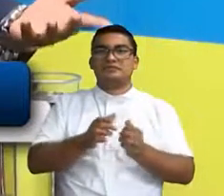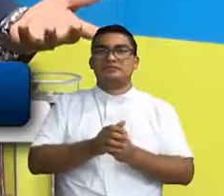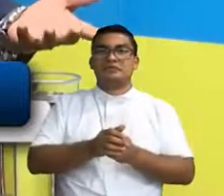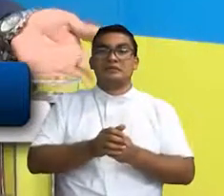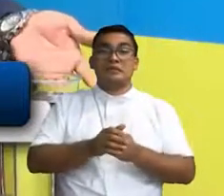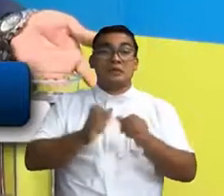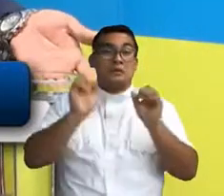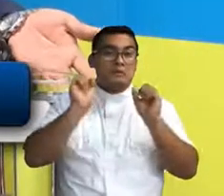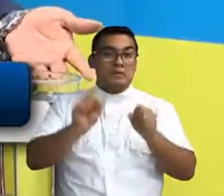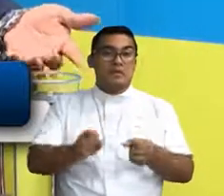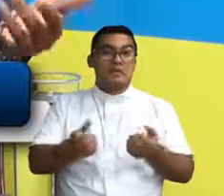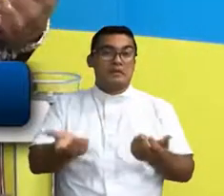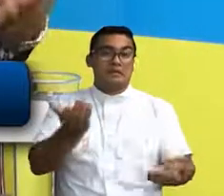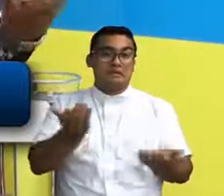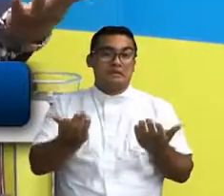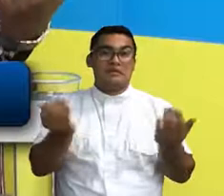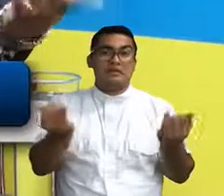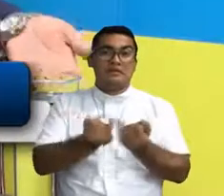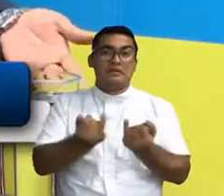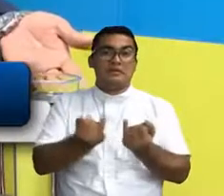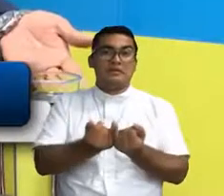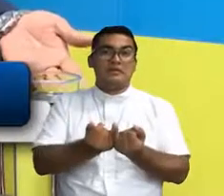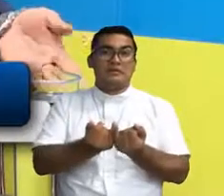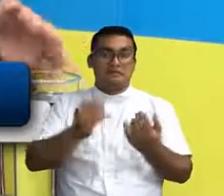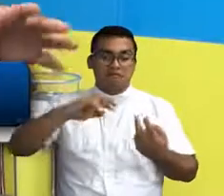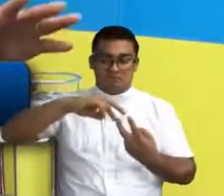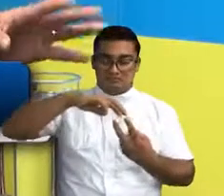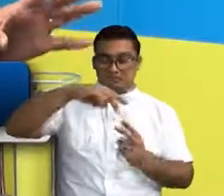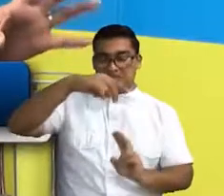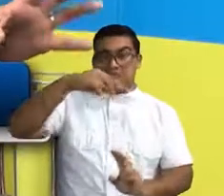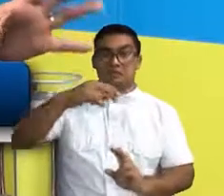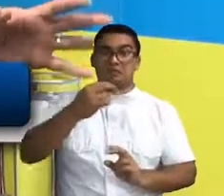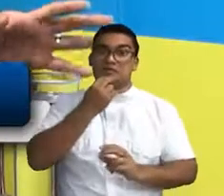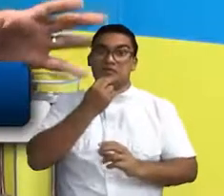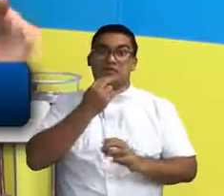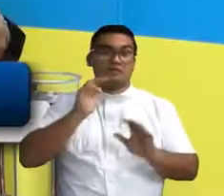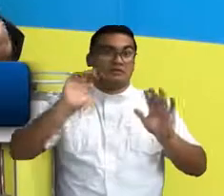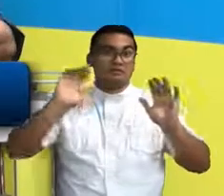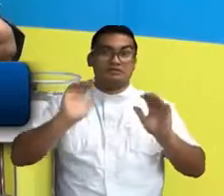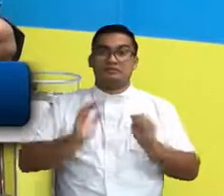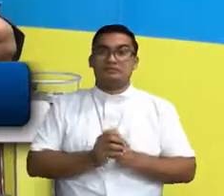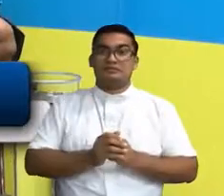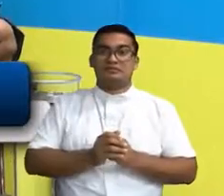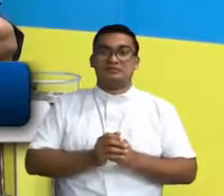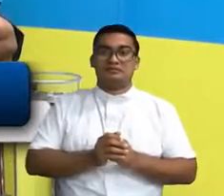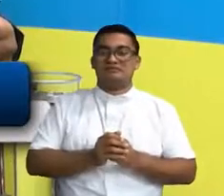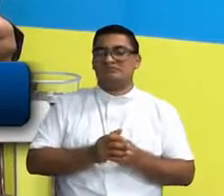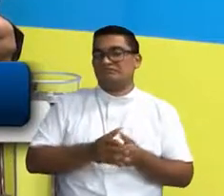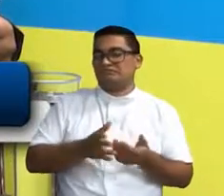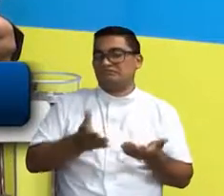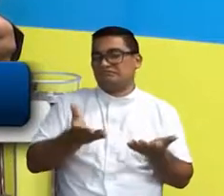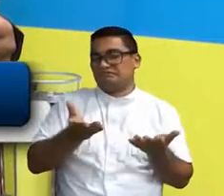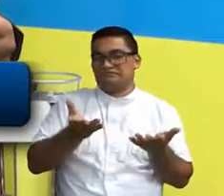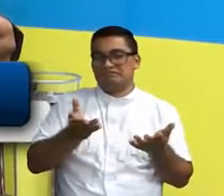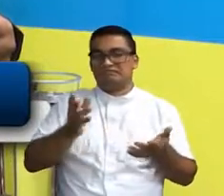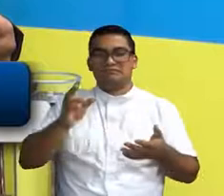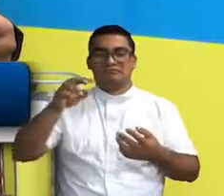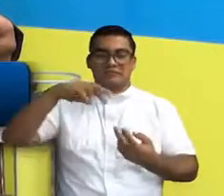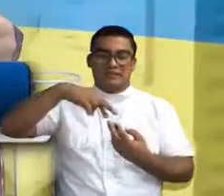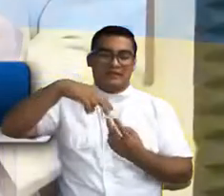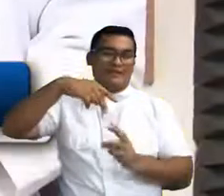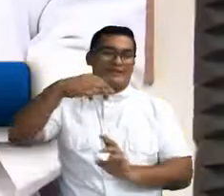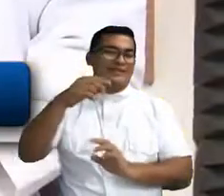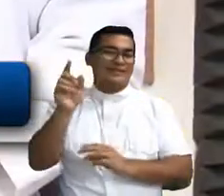puede ser también derivada como un factor genético o todavía no se ha determinado? Como un factor genético, no